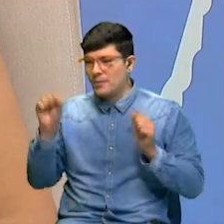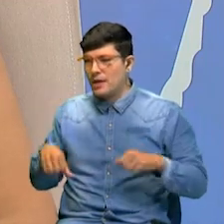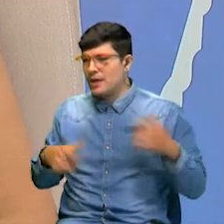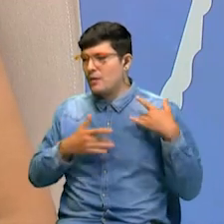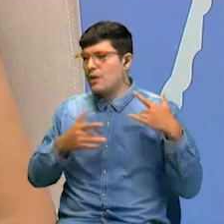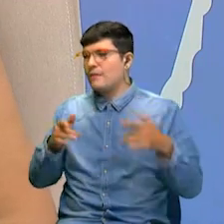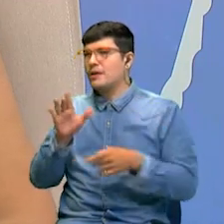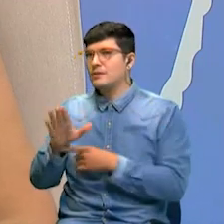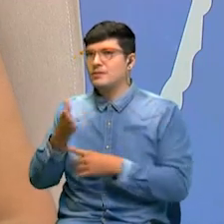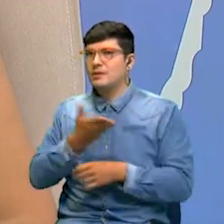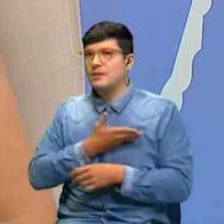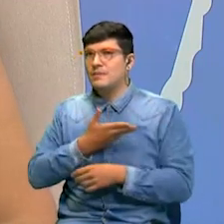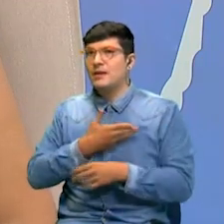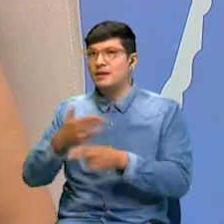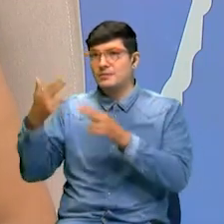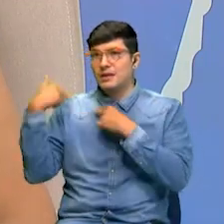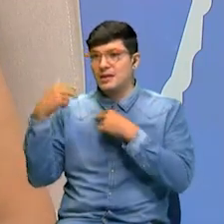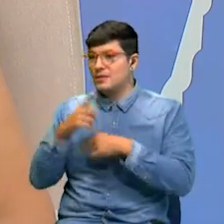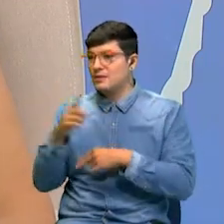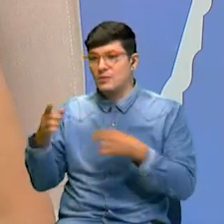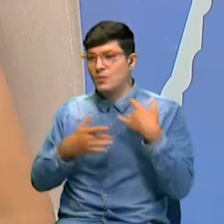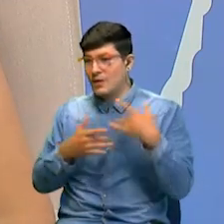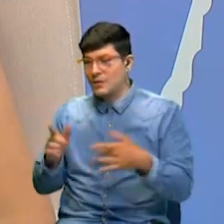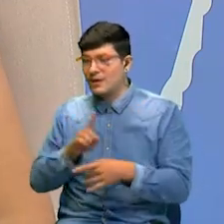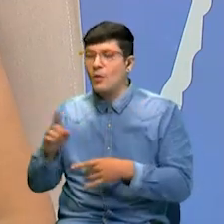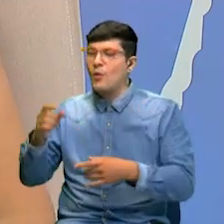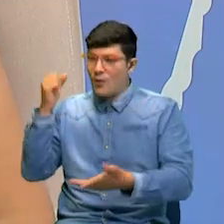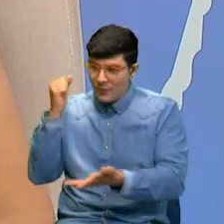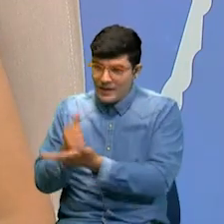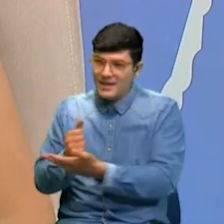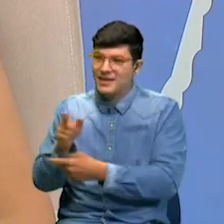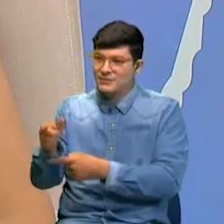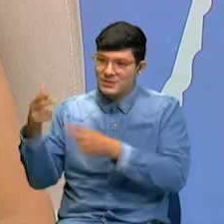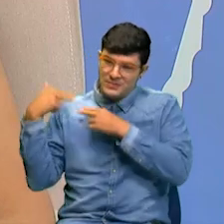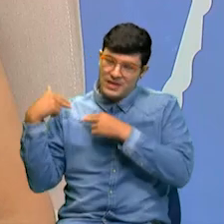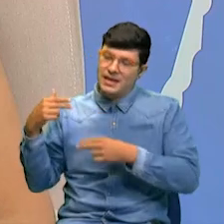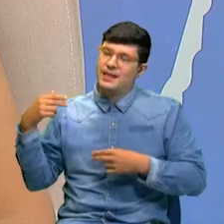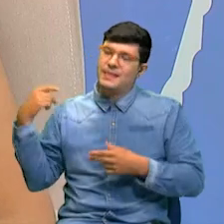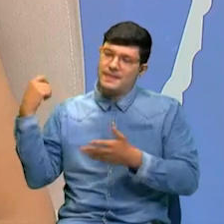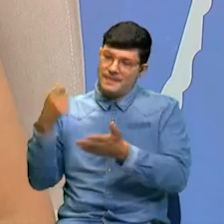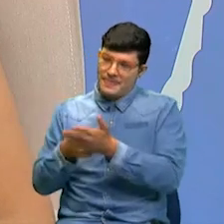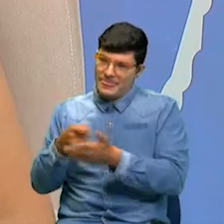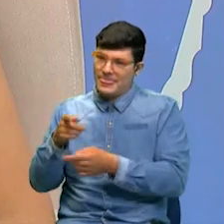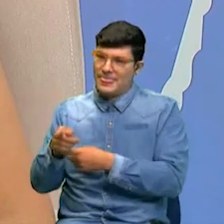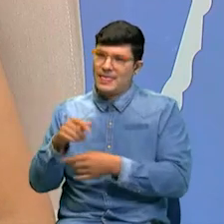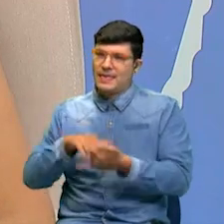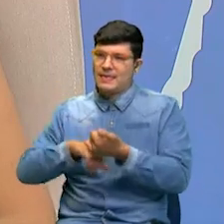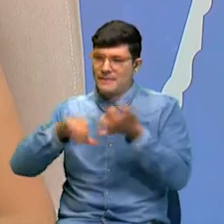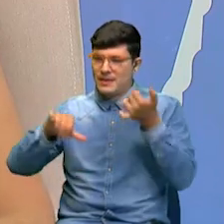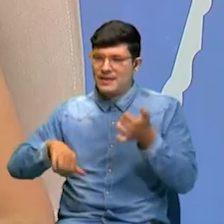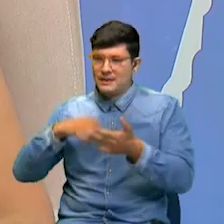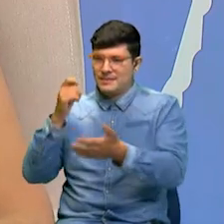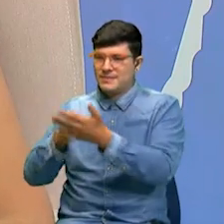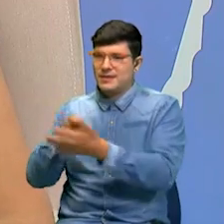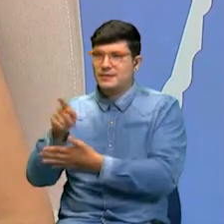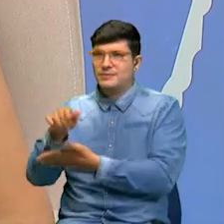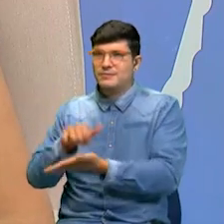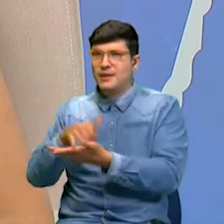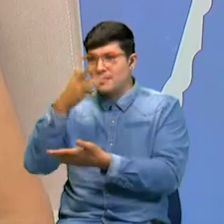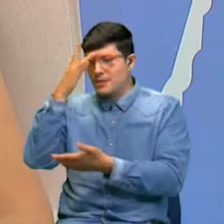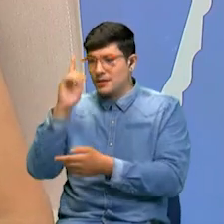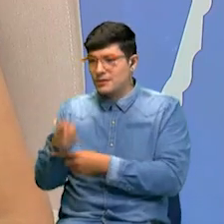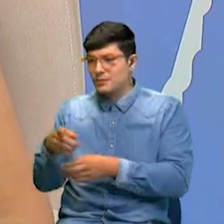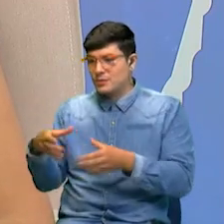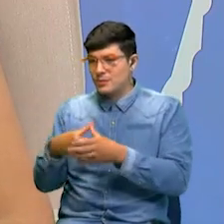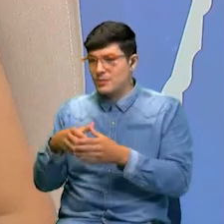a su mamá, pues está en la obligación, no colaborarle, está en la obligación, pero entonces tendría que afiliarla como independiente, porque en su mismo núcleo